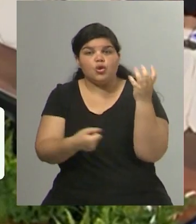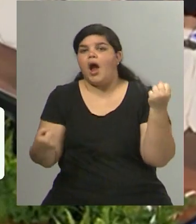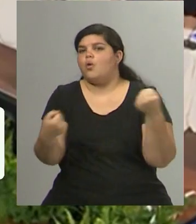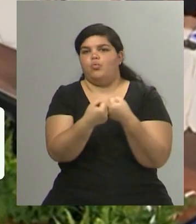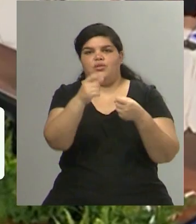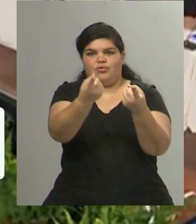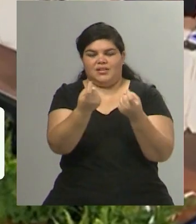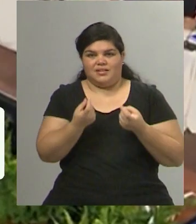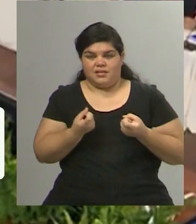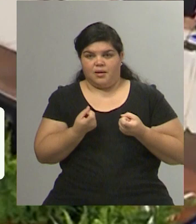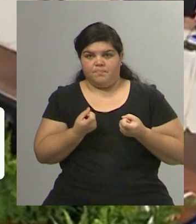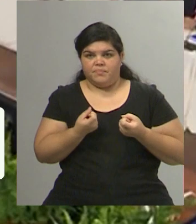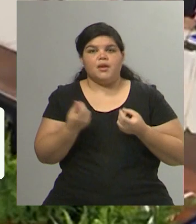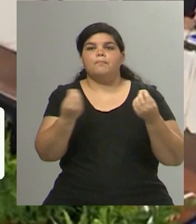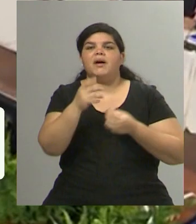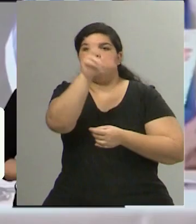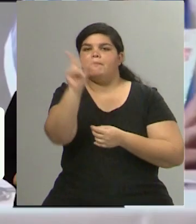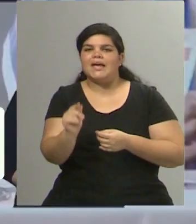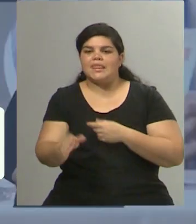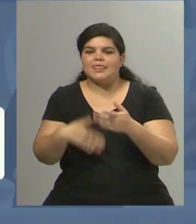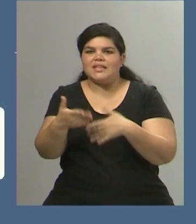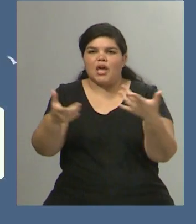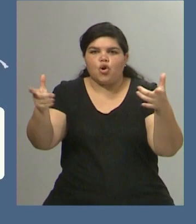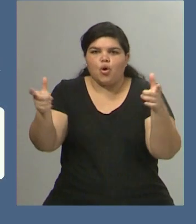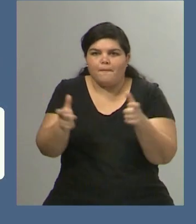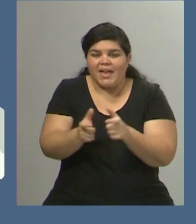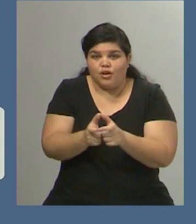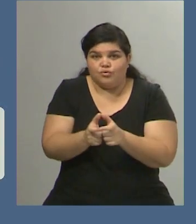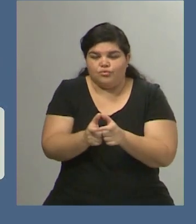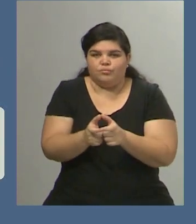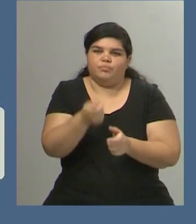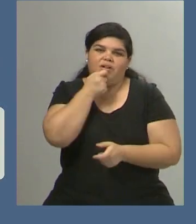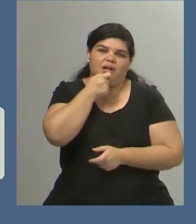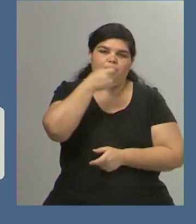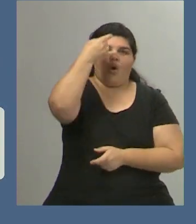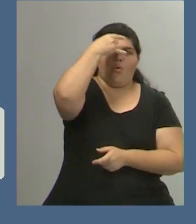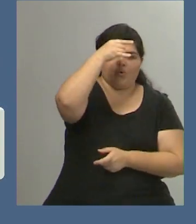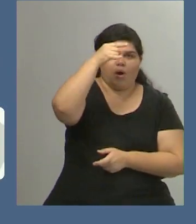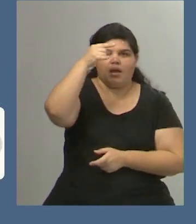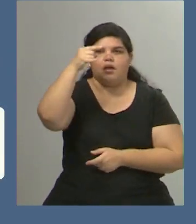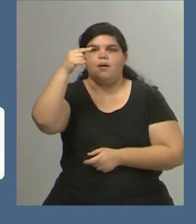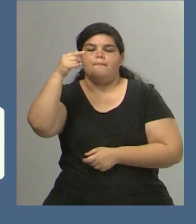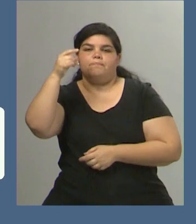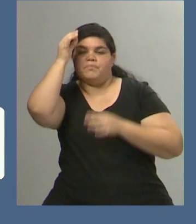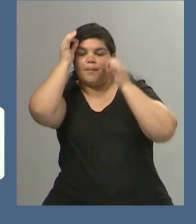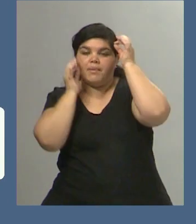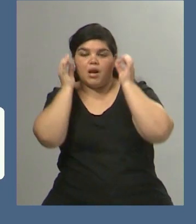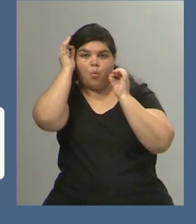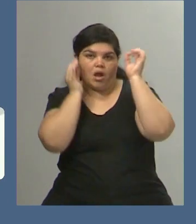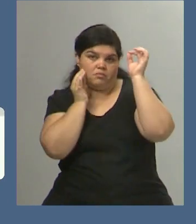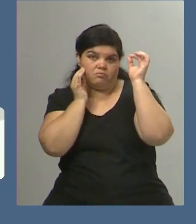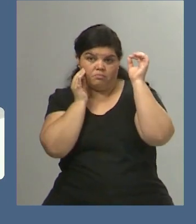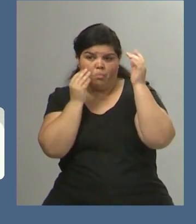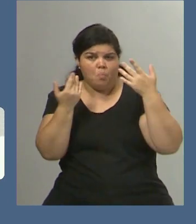menor desarrollo o de menor mercado, que serían Uruguay y Paraguay. Por lo tanto, podés encontrar una solución